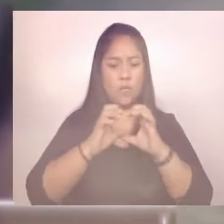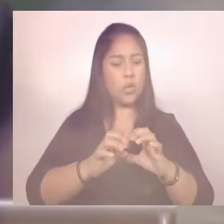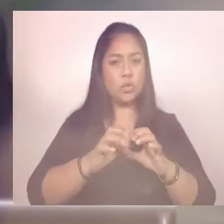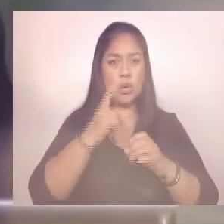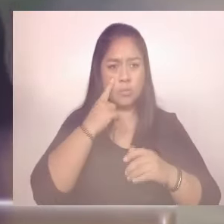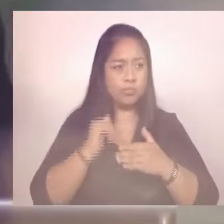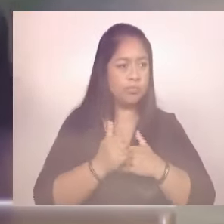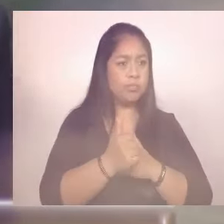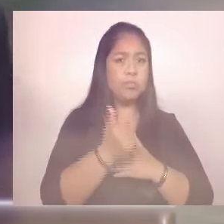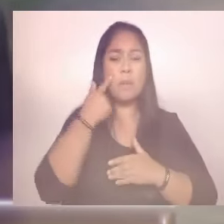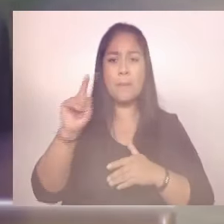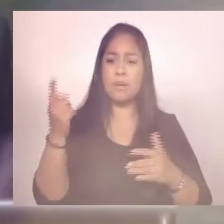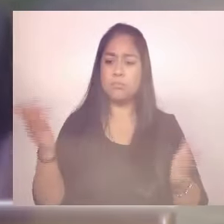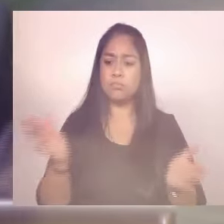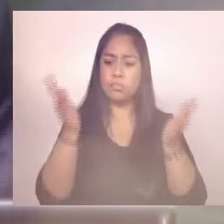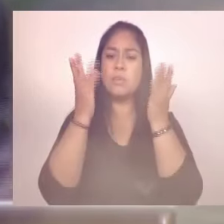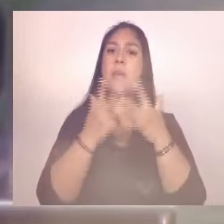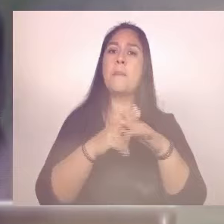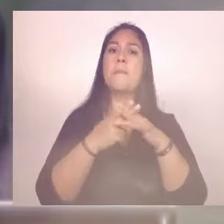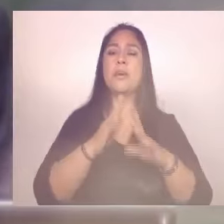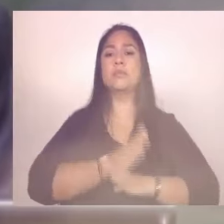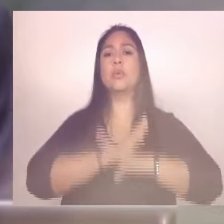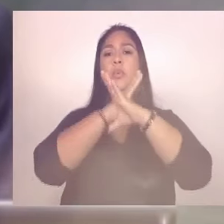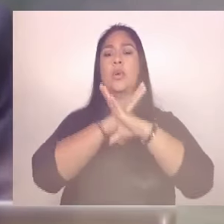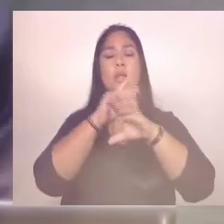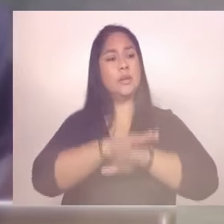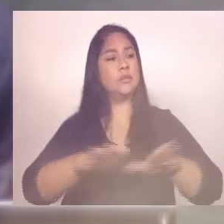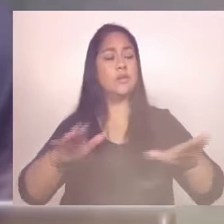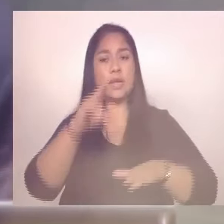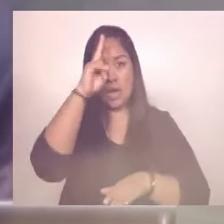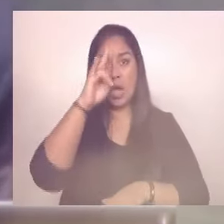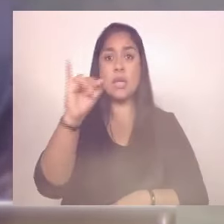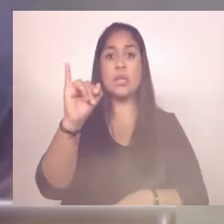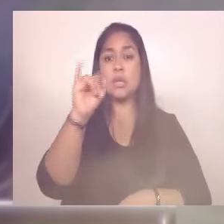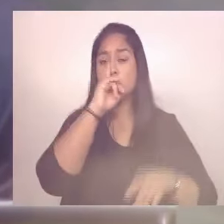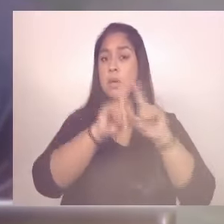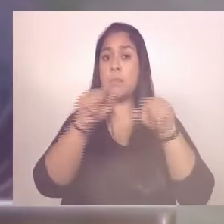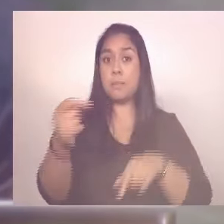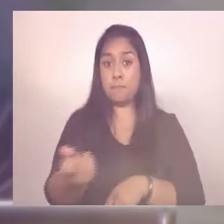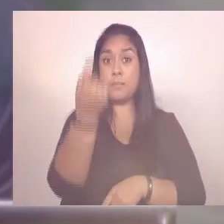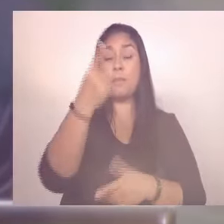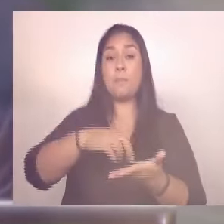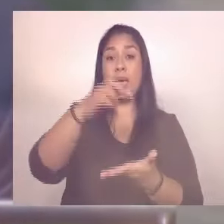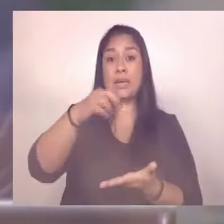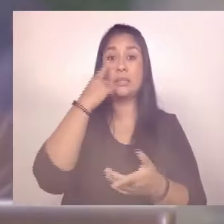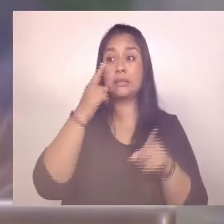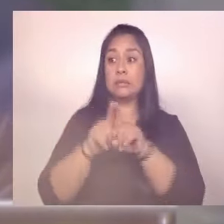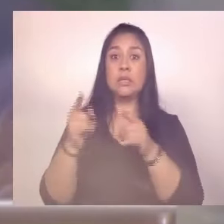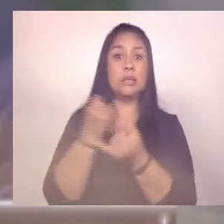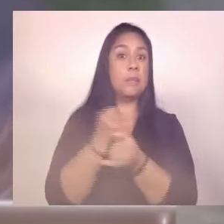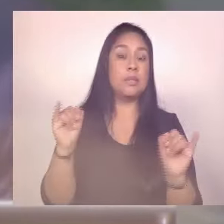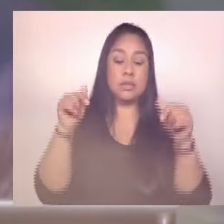esfuerzo encaminado hacia el restablecimiento de la seguridad y la estabilidad en Haití, la primera nación